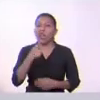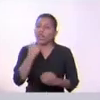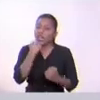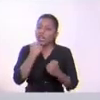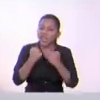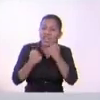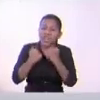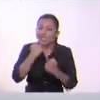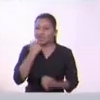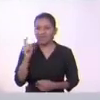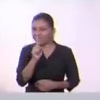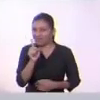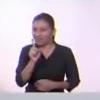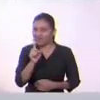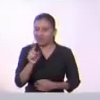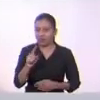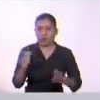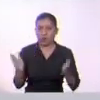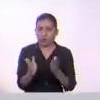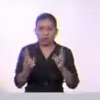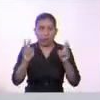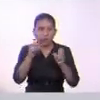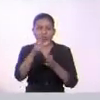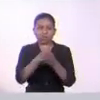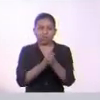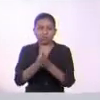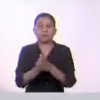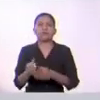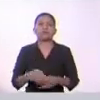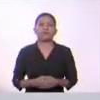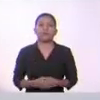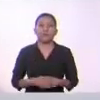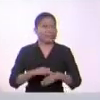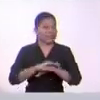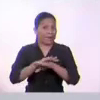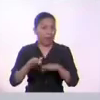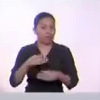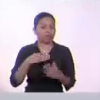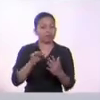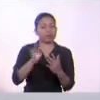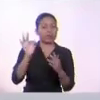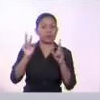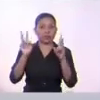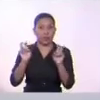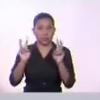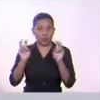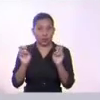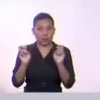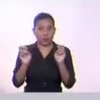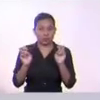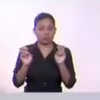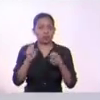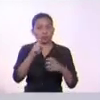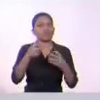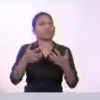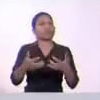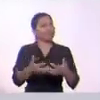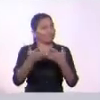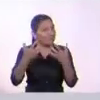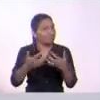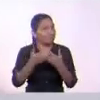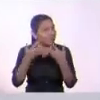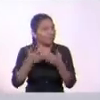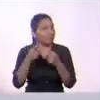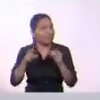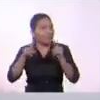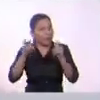en el intento de hacer la entrevista. Luego de seleccionar el tema, debes indagar sobre este